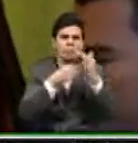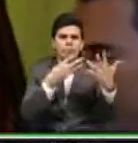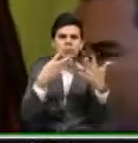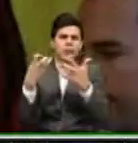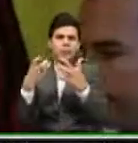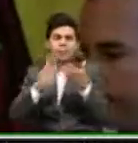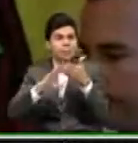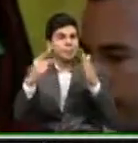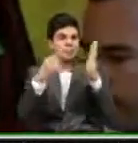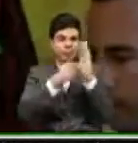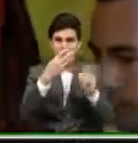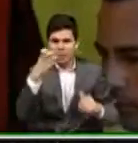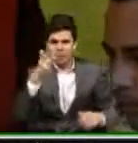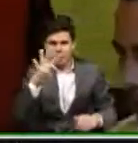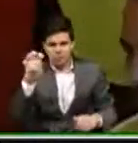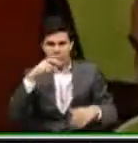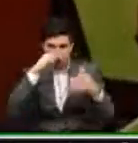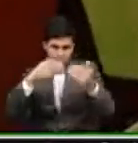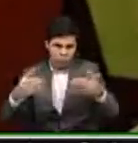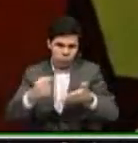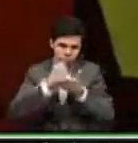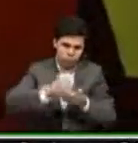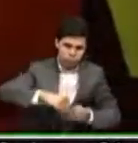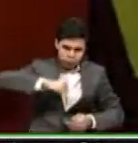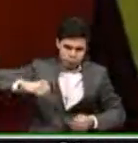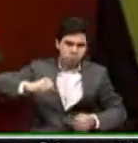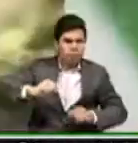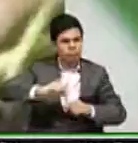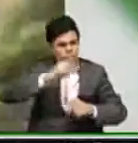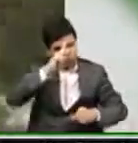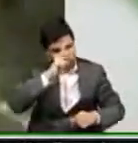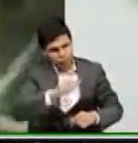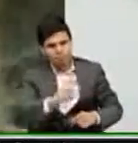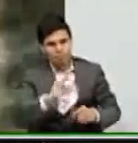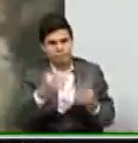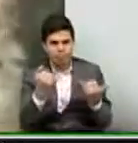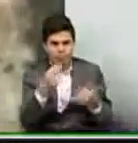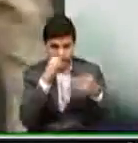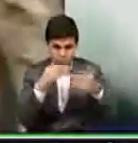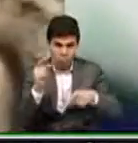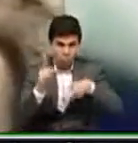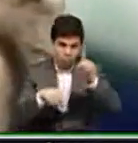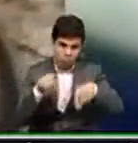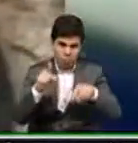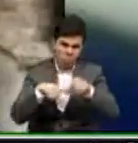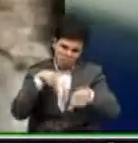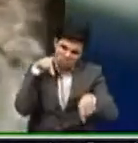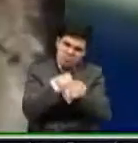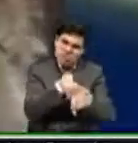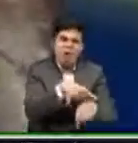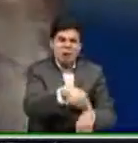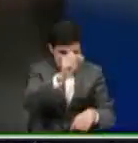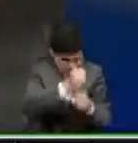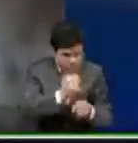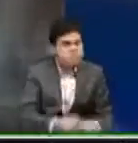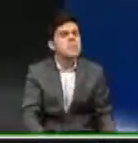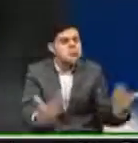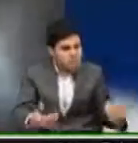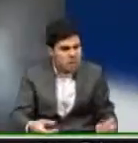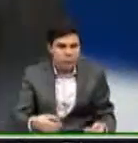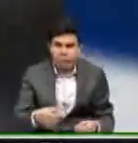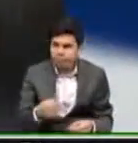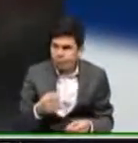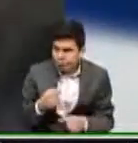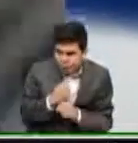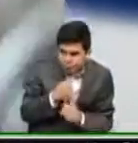1.349 menores a los que se les han garantizado sus derechos. Los pequeños que son explotados laboralmente no van a la